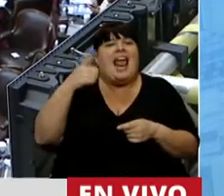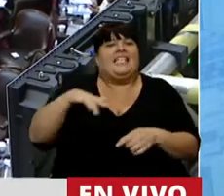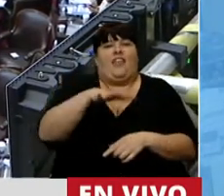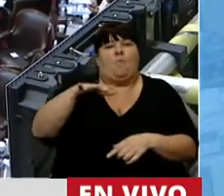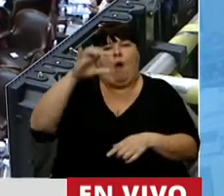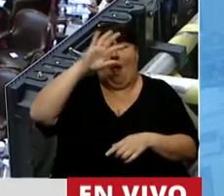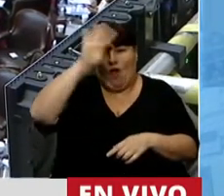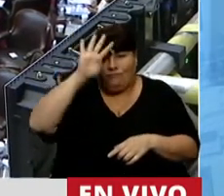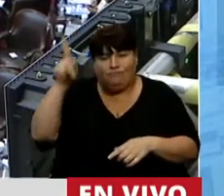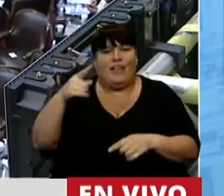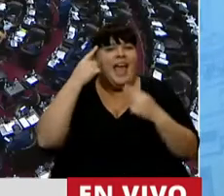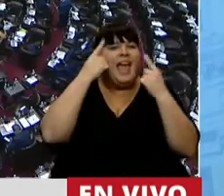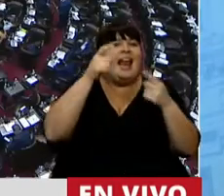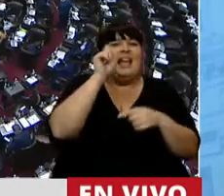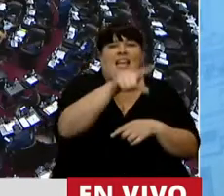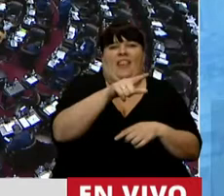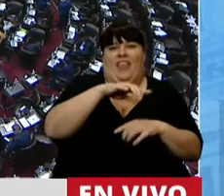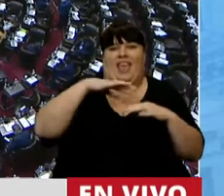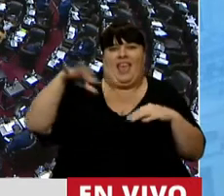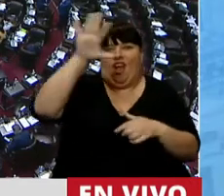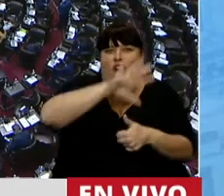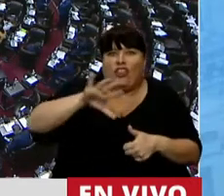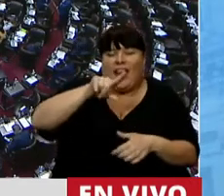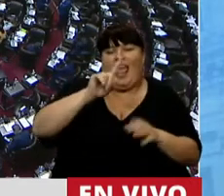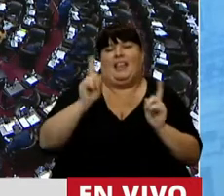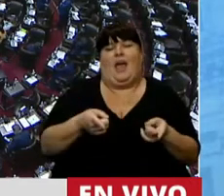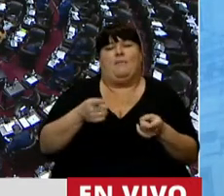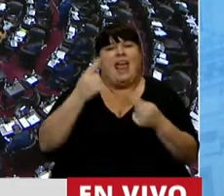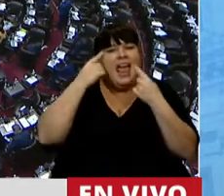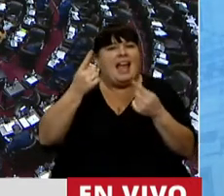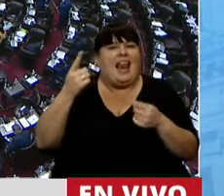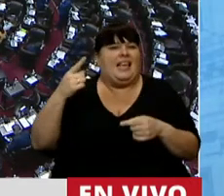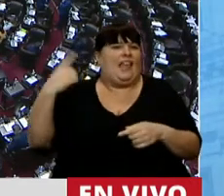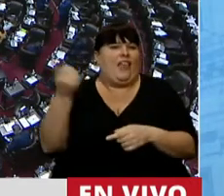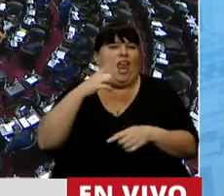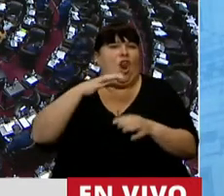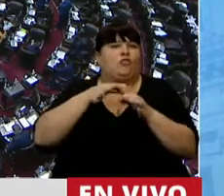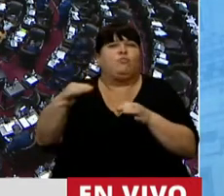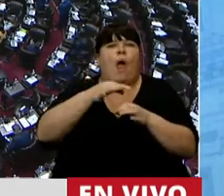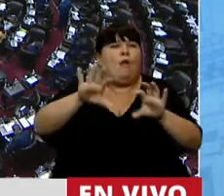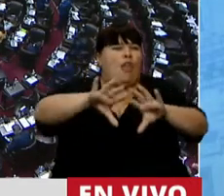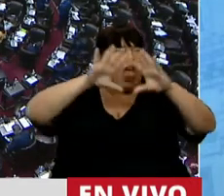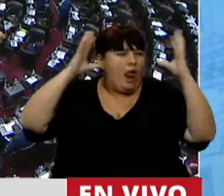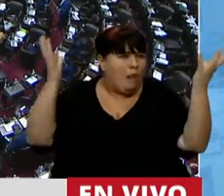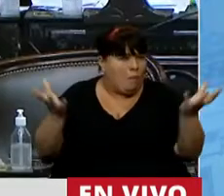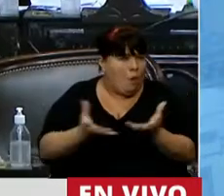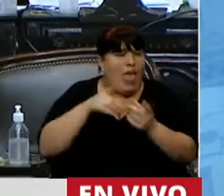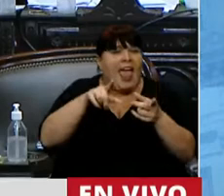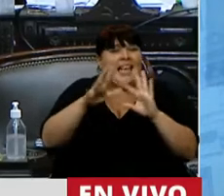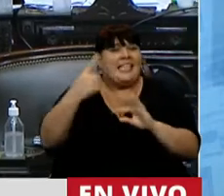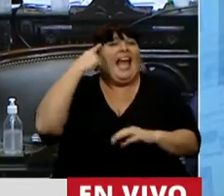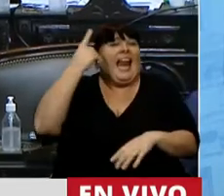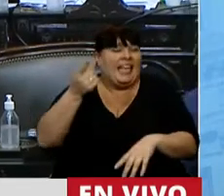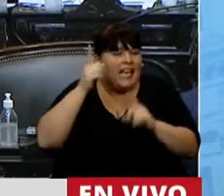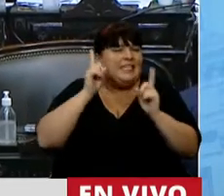pueblos originarios, las creencias de este continente, las creencias de todos los pueblos del planeta, y en esas creencias